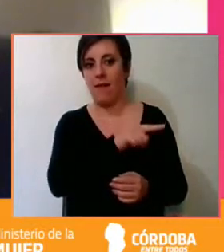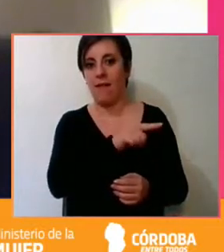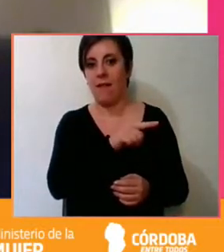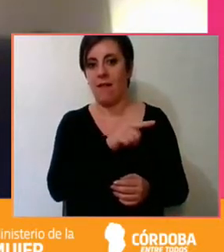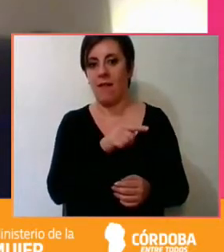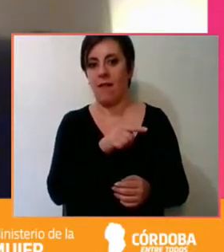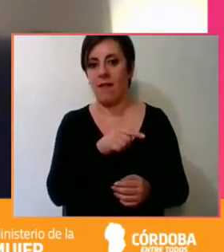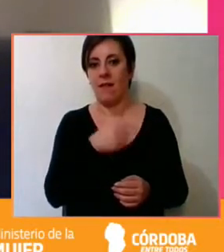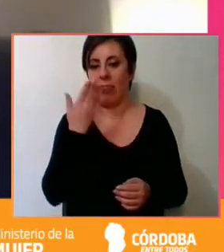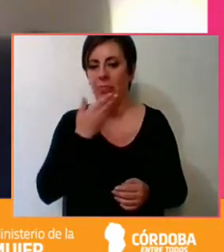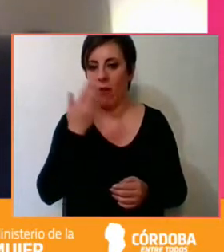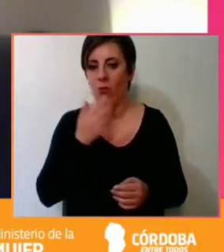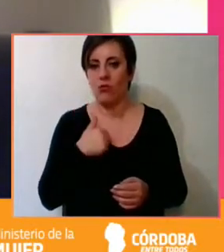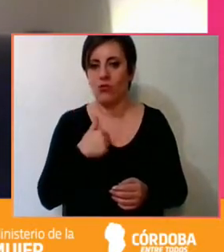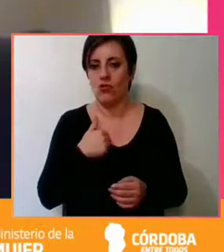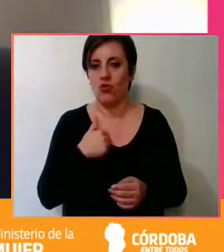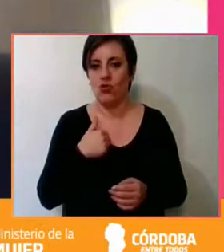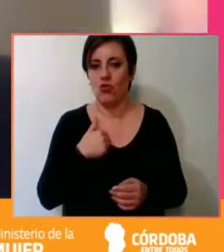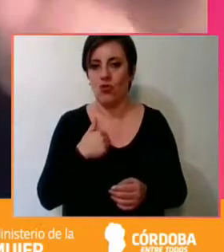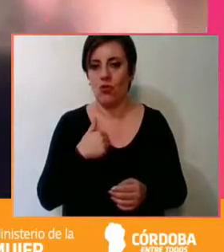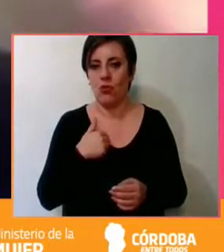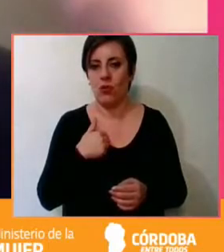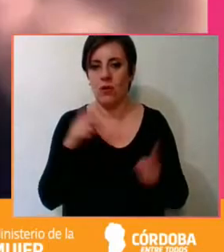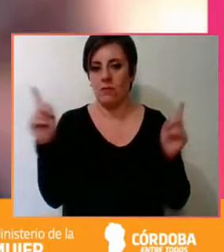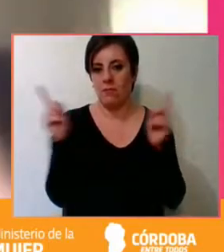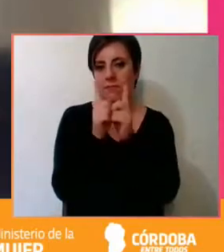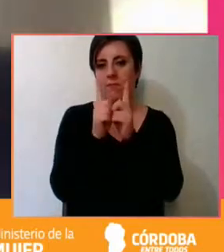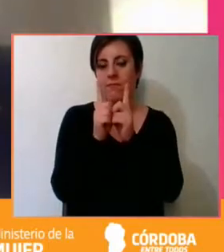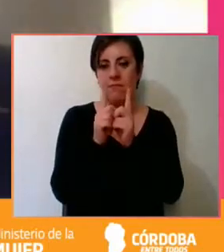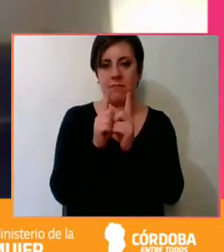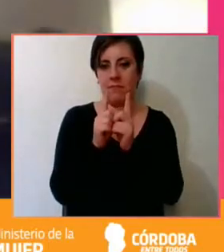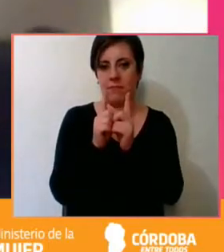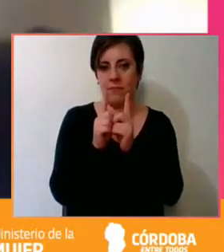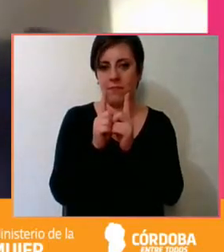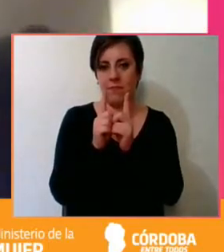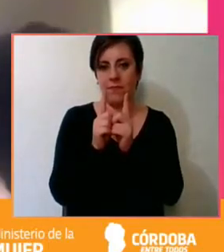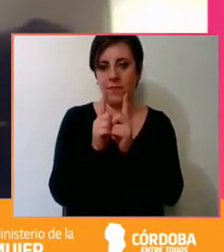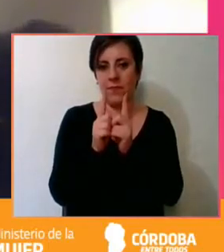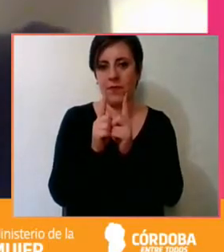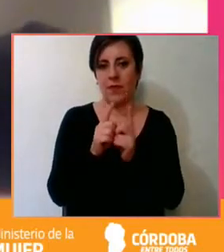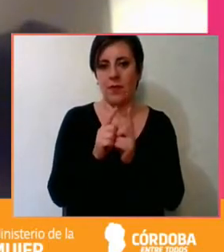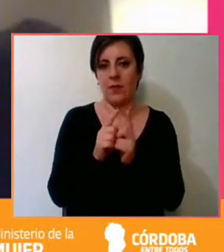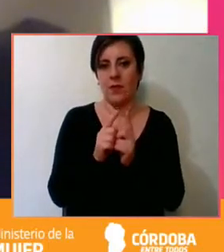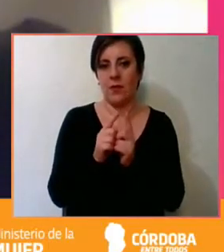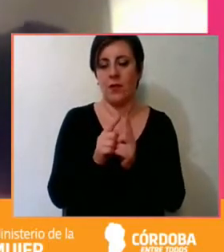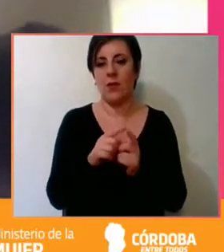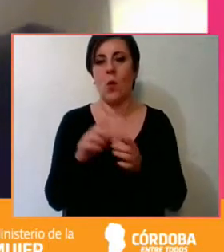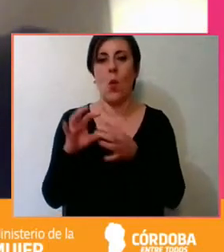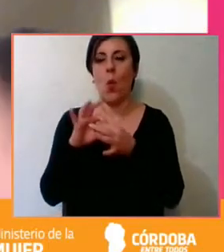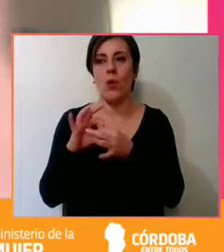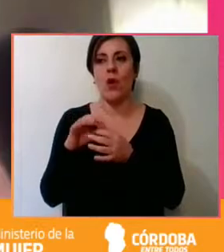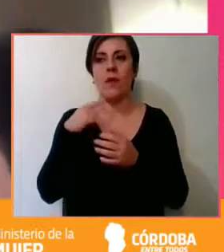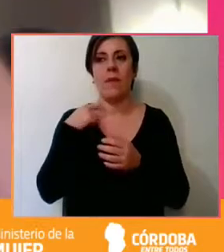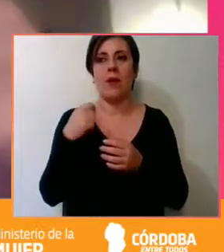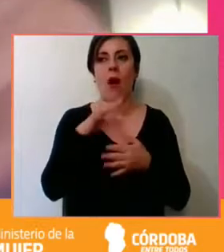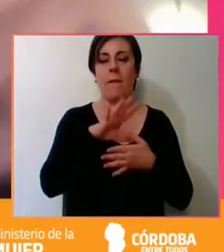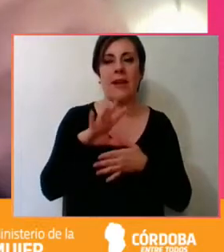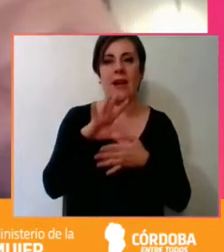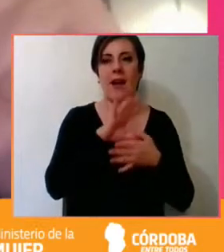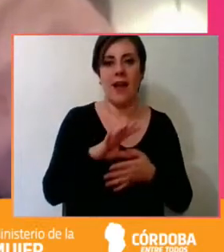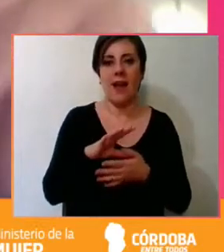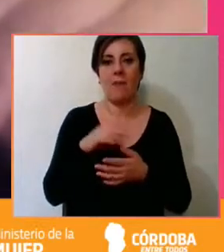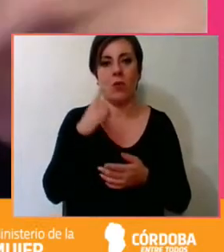yo voy a resumir en una idea. La Unión Iberoamericana de Municipalistas no hace acciones